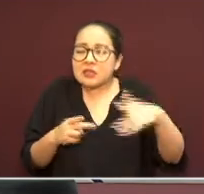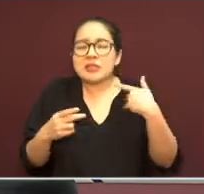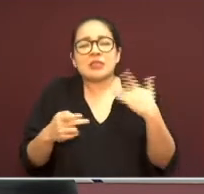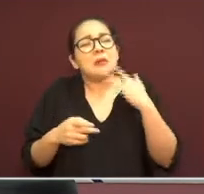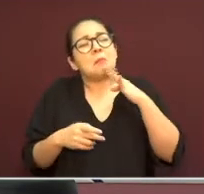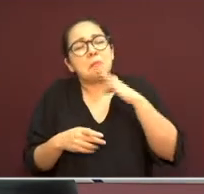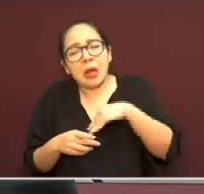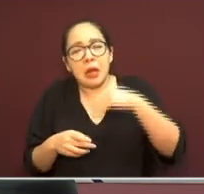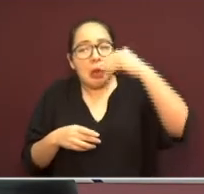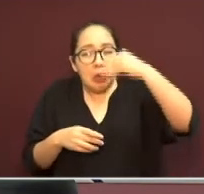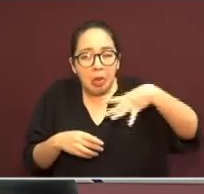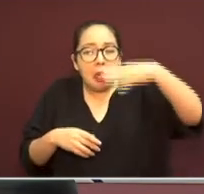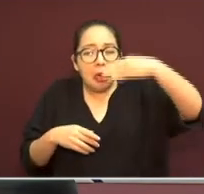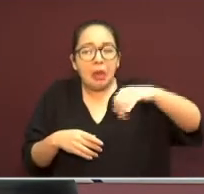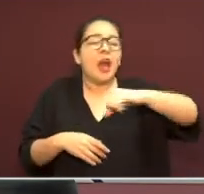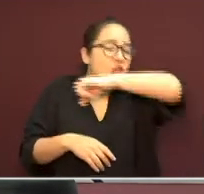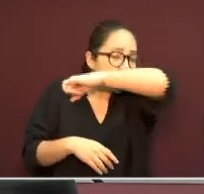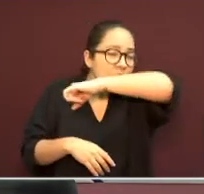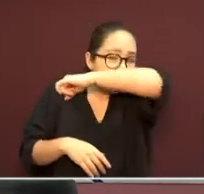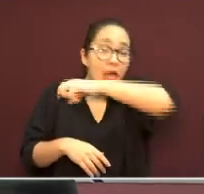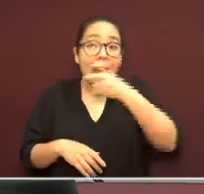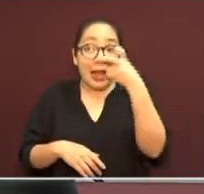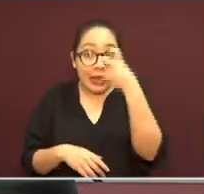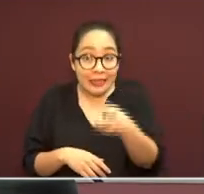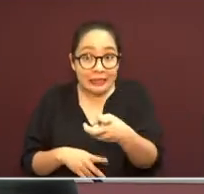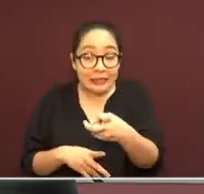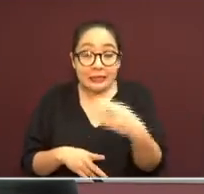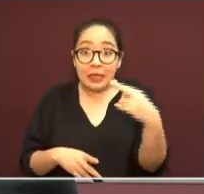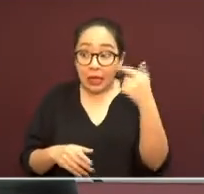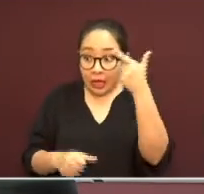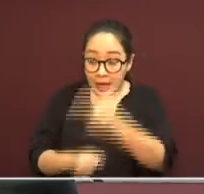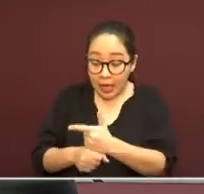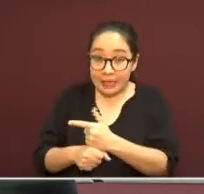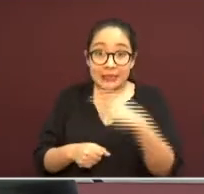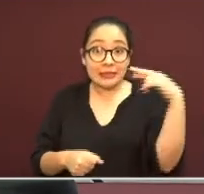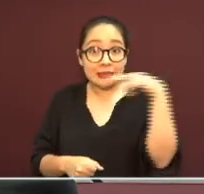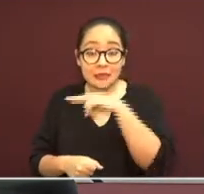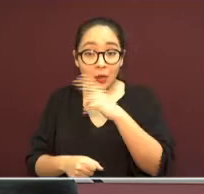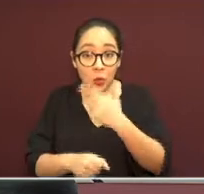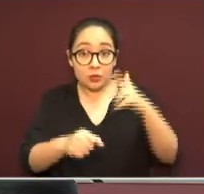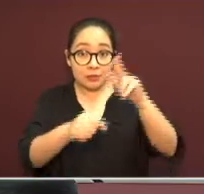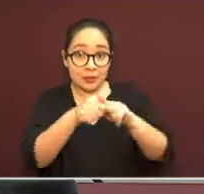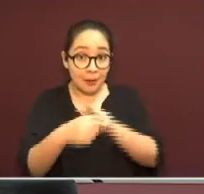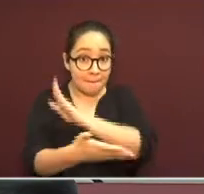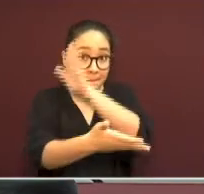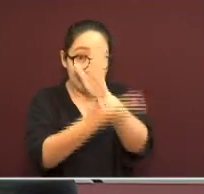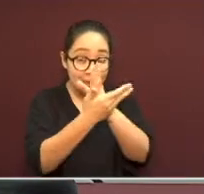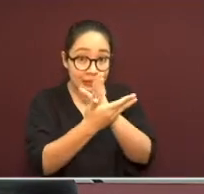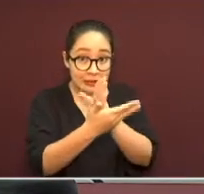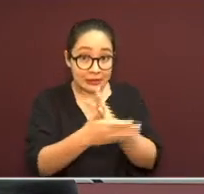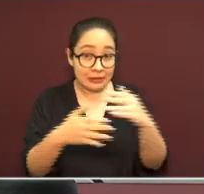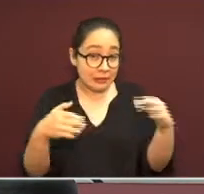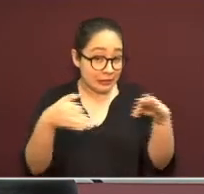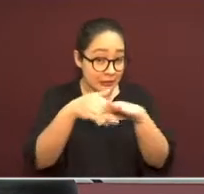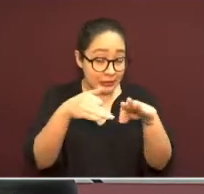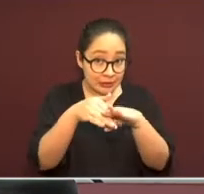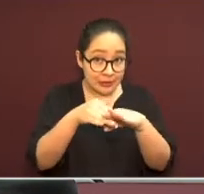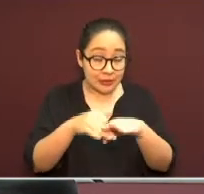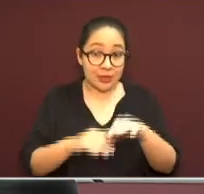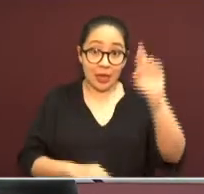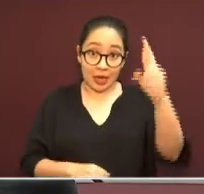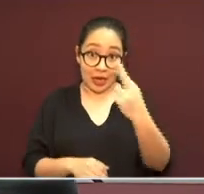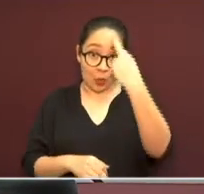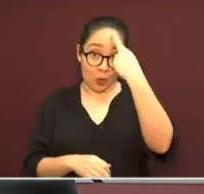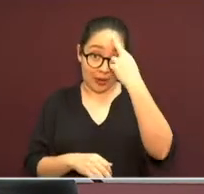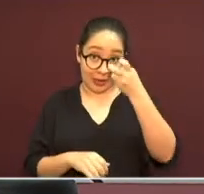escurrimiento y congestión nasal para que inmediatamente acudan al centro de salud más cercano recuerden que